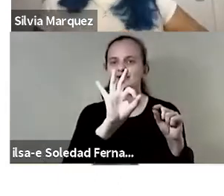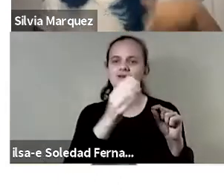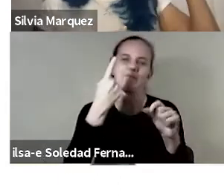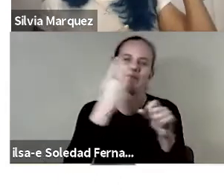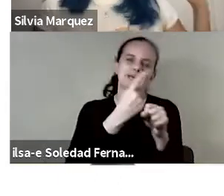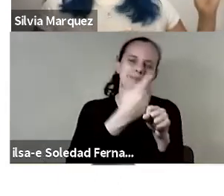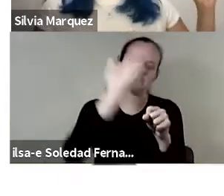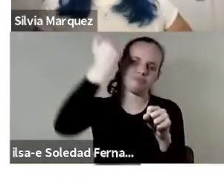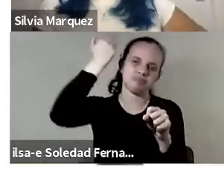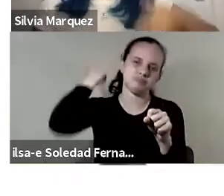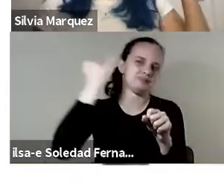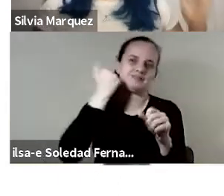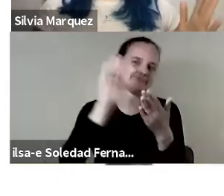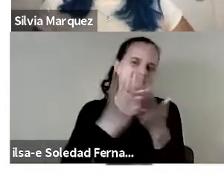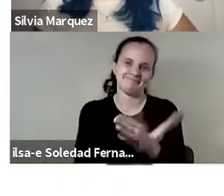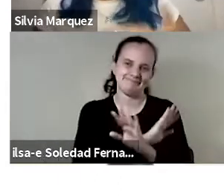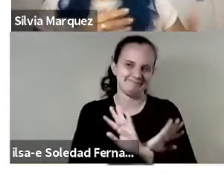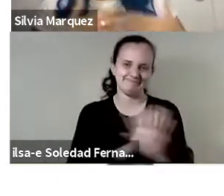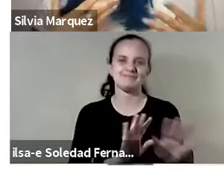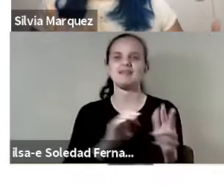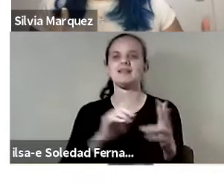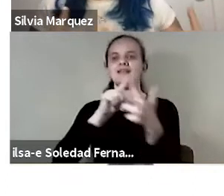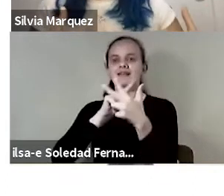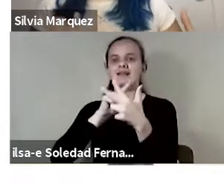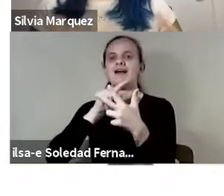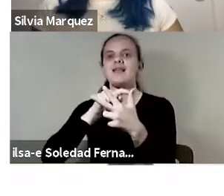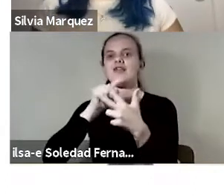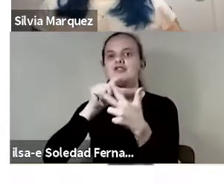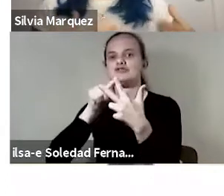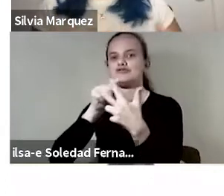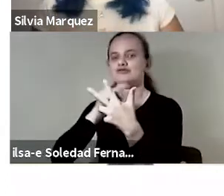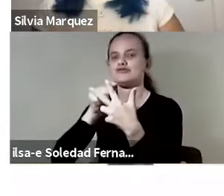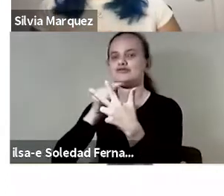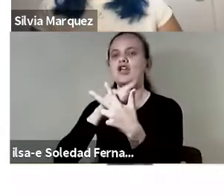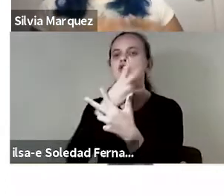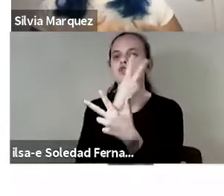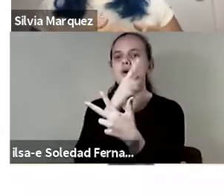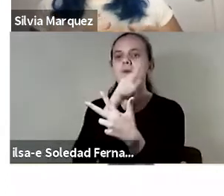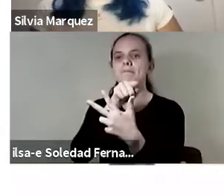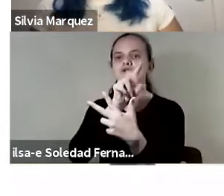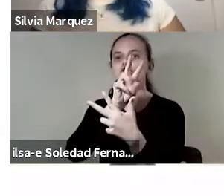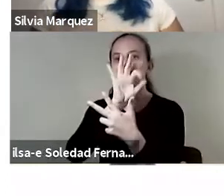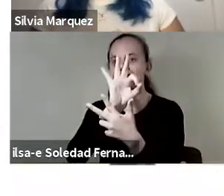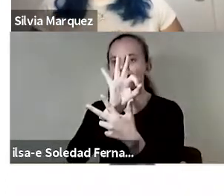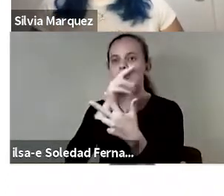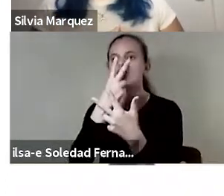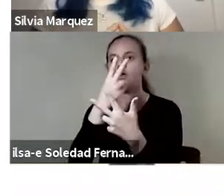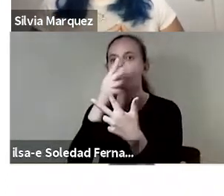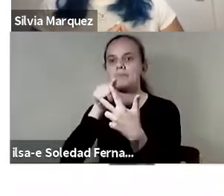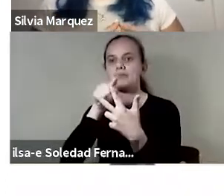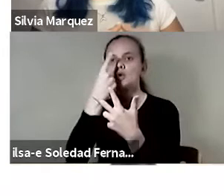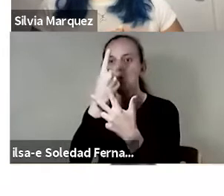La primera que se creó era la 1.0, pero eso ya no está en este momento como en vigencia. Las que están en vigencia,